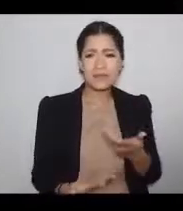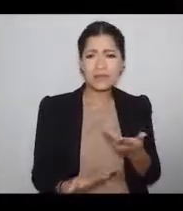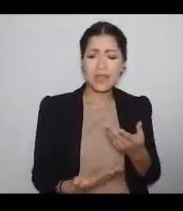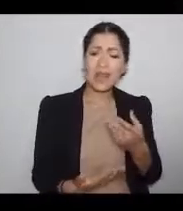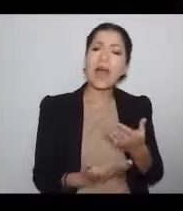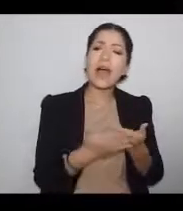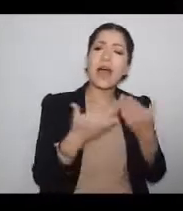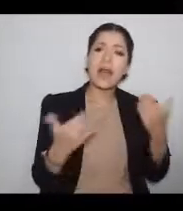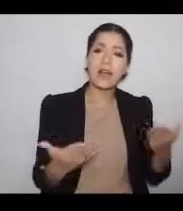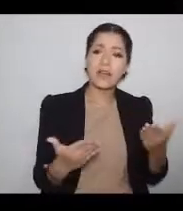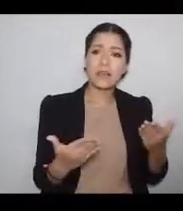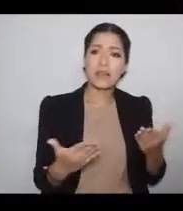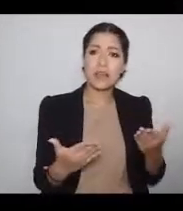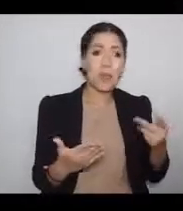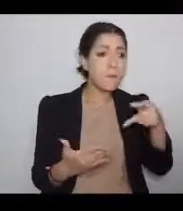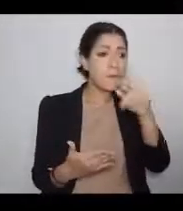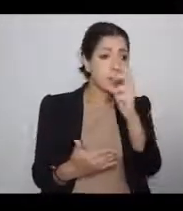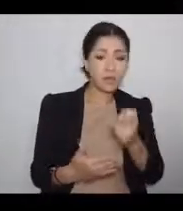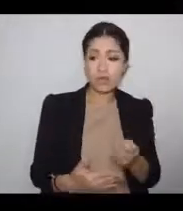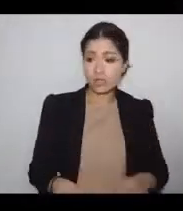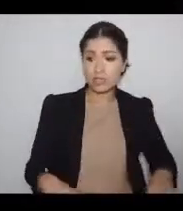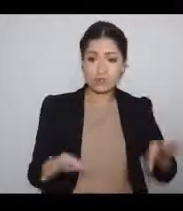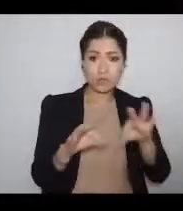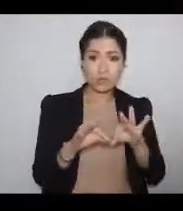puta! ¡Nuestro hijo de puta!